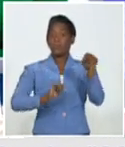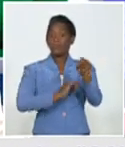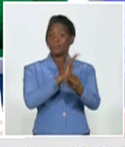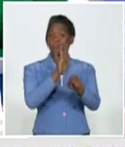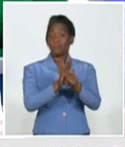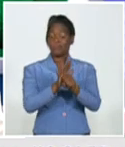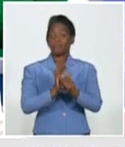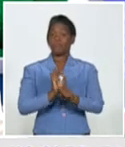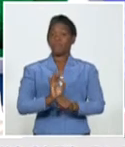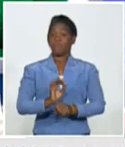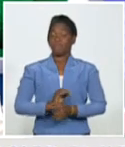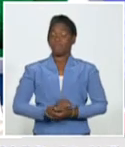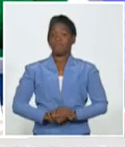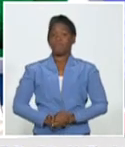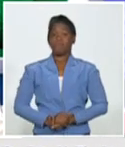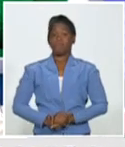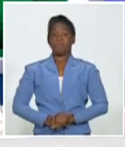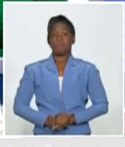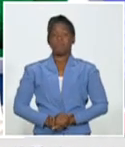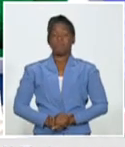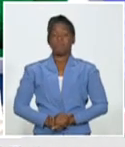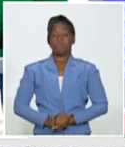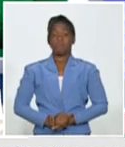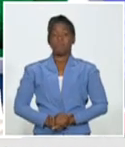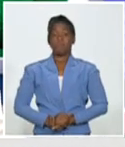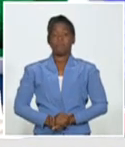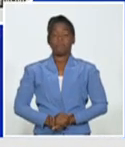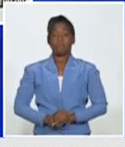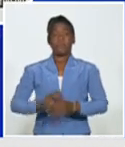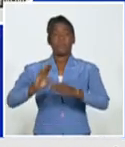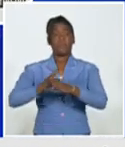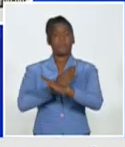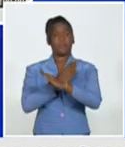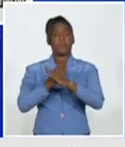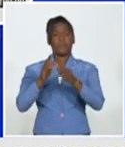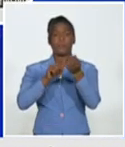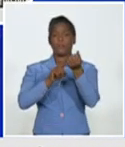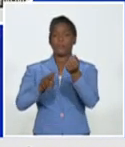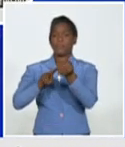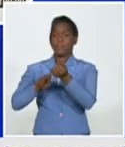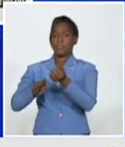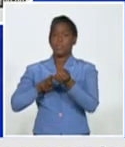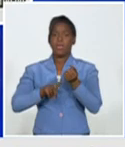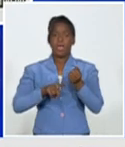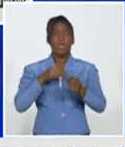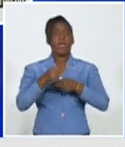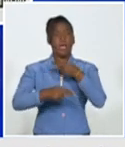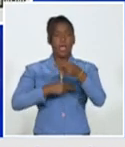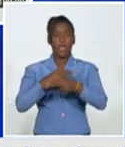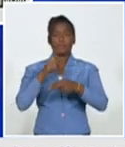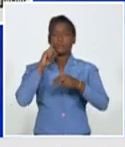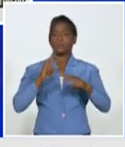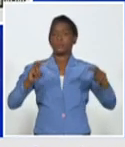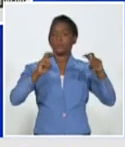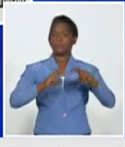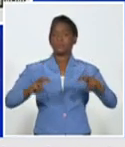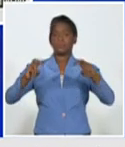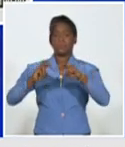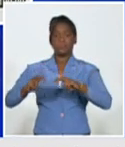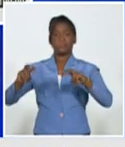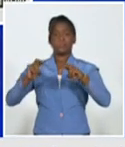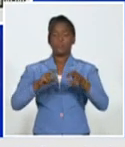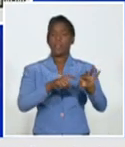COVID-19. Por provincia se procesan muestras de todas las provincias y el municipio